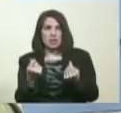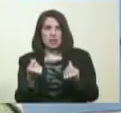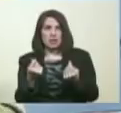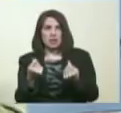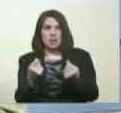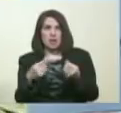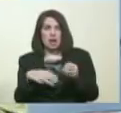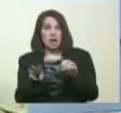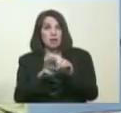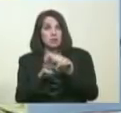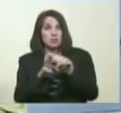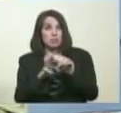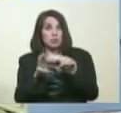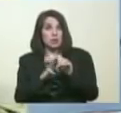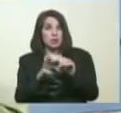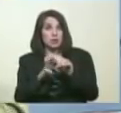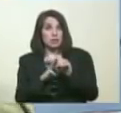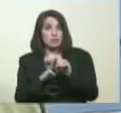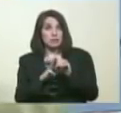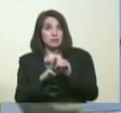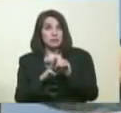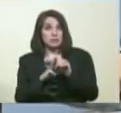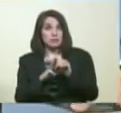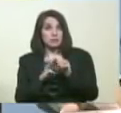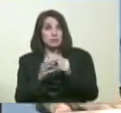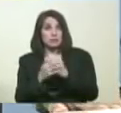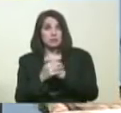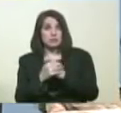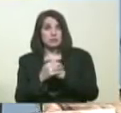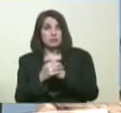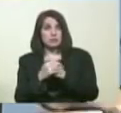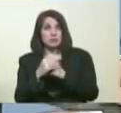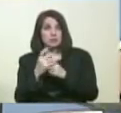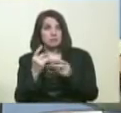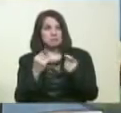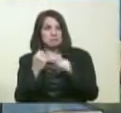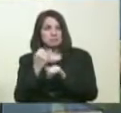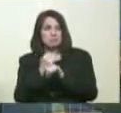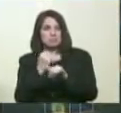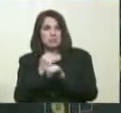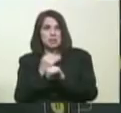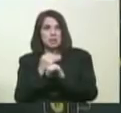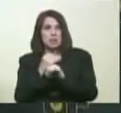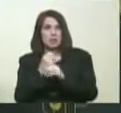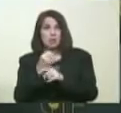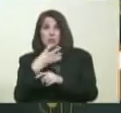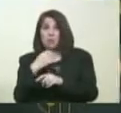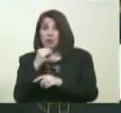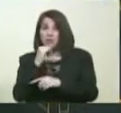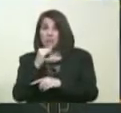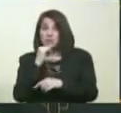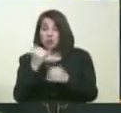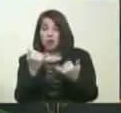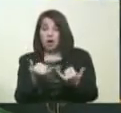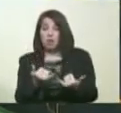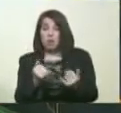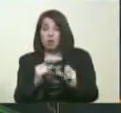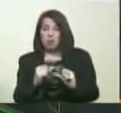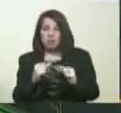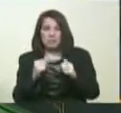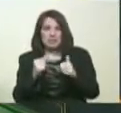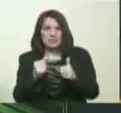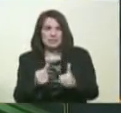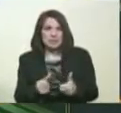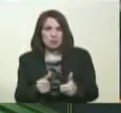criptomoneda. Buenas noticias, Estamos apenas empezando.